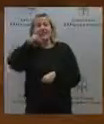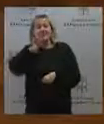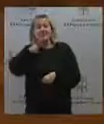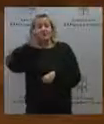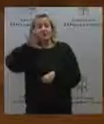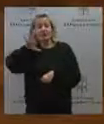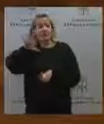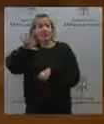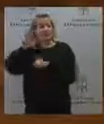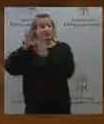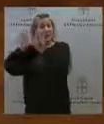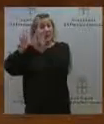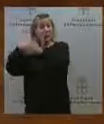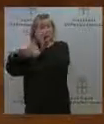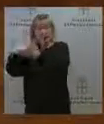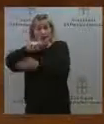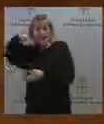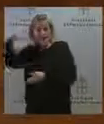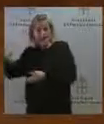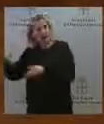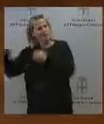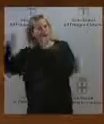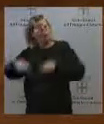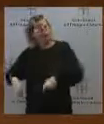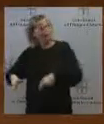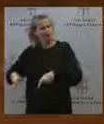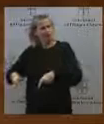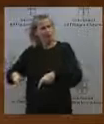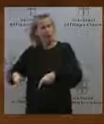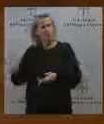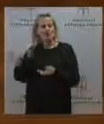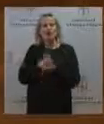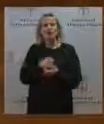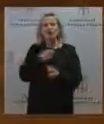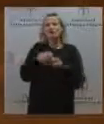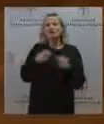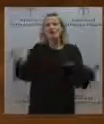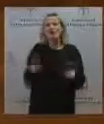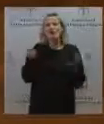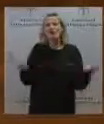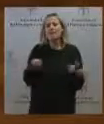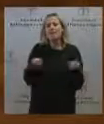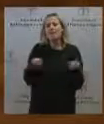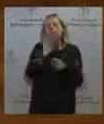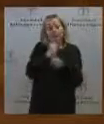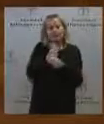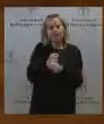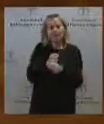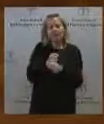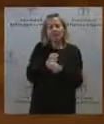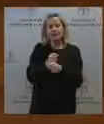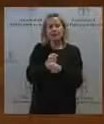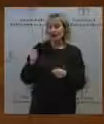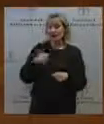158 millones que quieren gastar en políticas de promoción de empleo, que alcanzarían para bonificar las cotizaciones a la Seguridad Social de los primeros